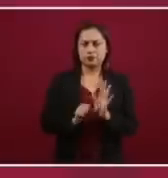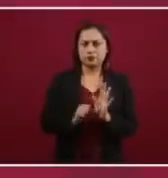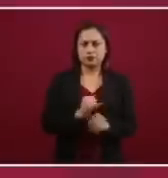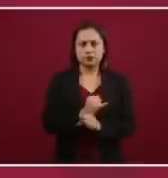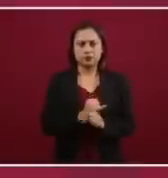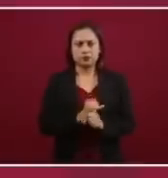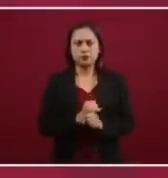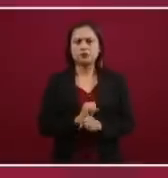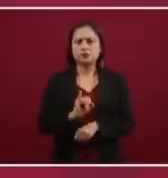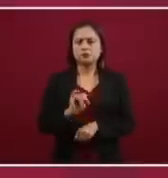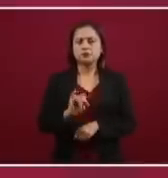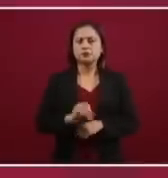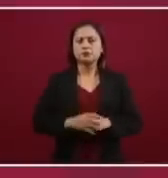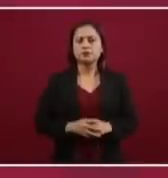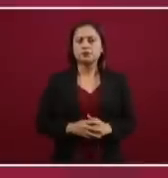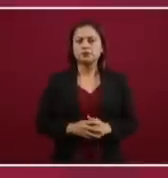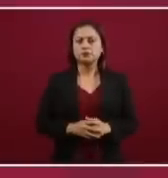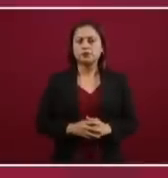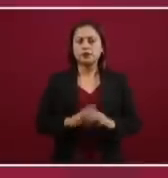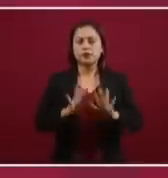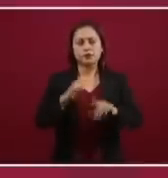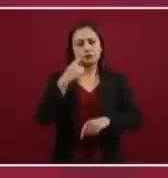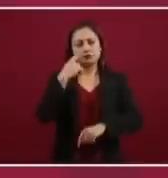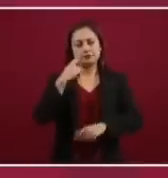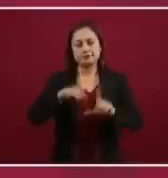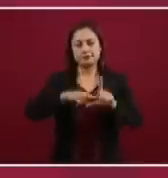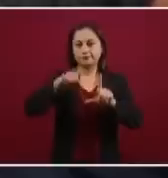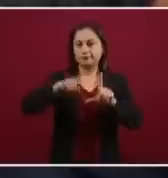De hecho, no, bueno, viene la gráfica desde